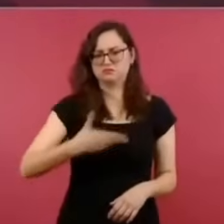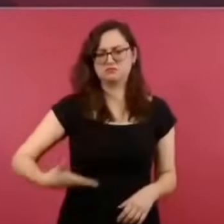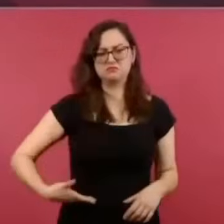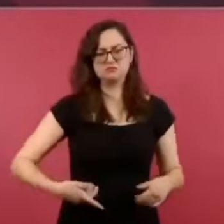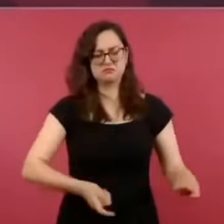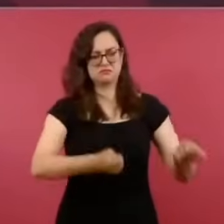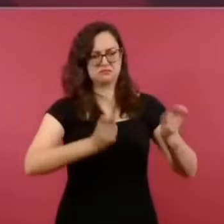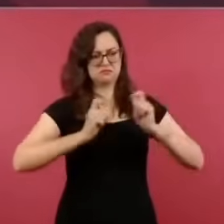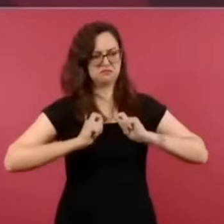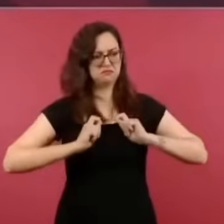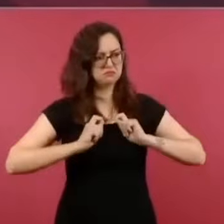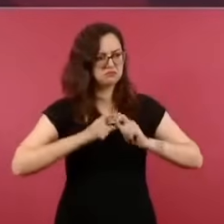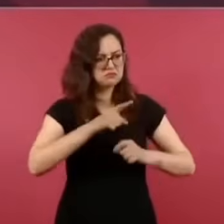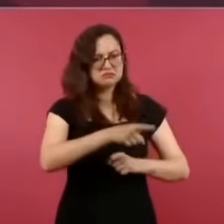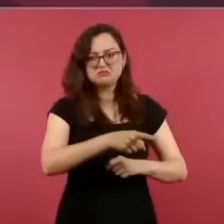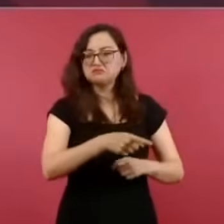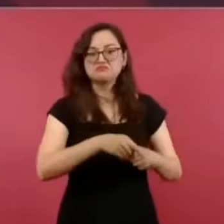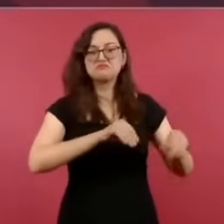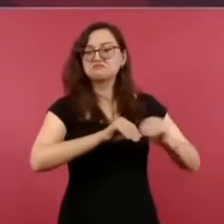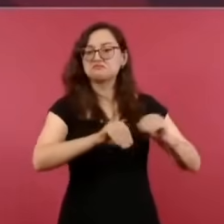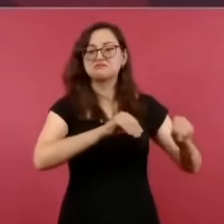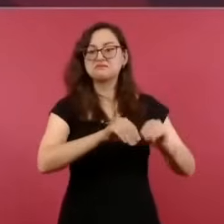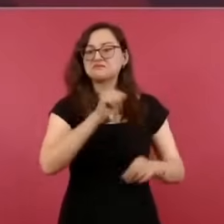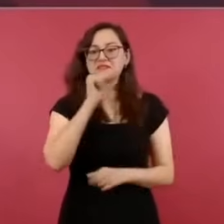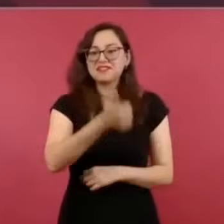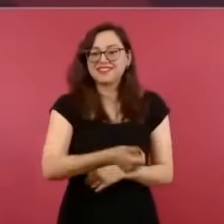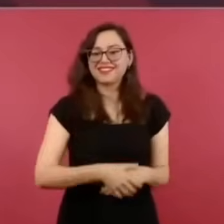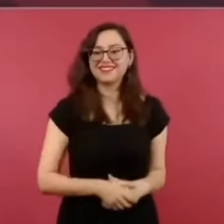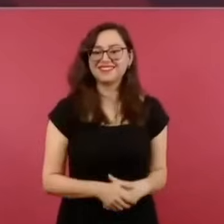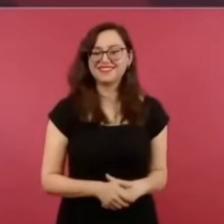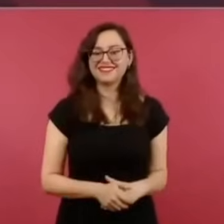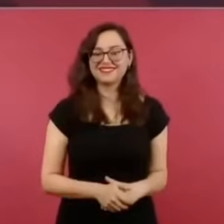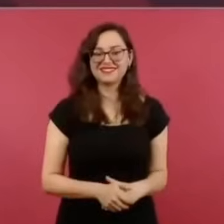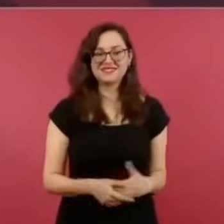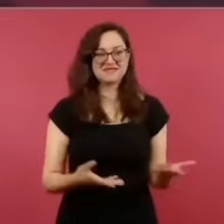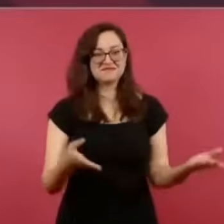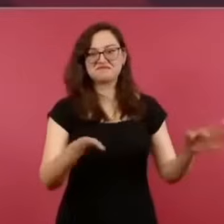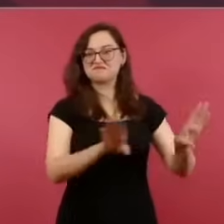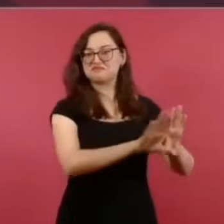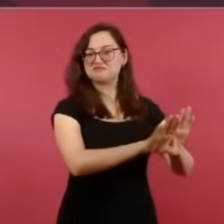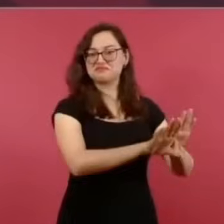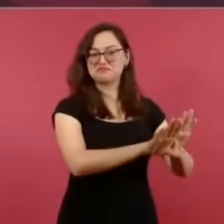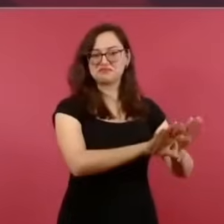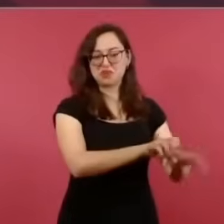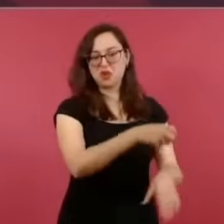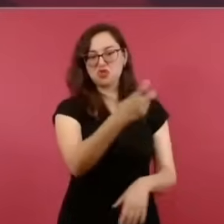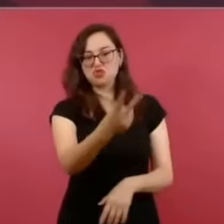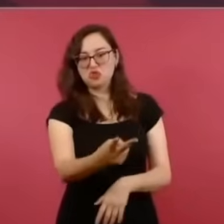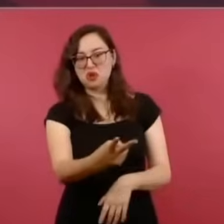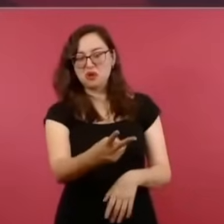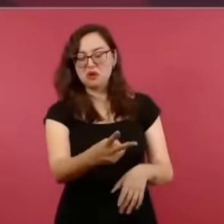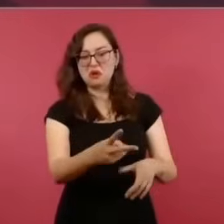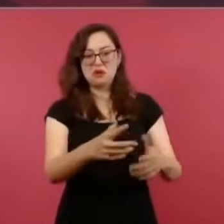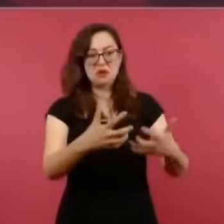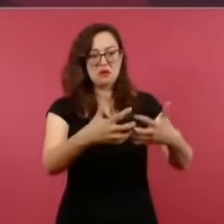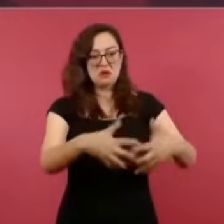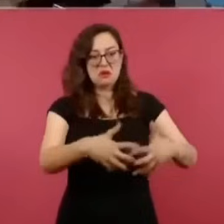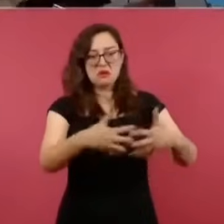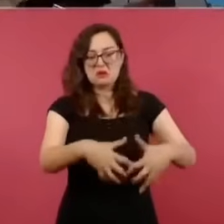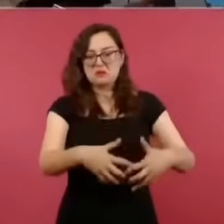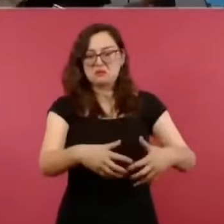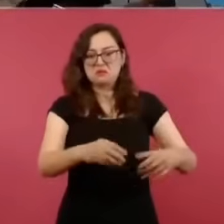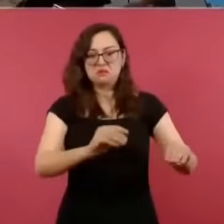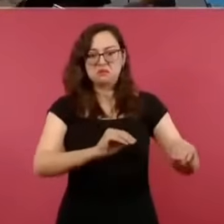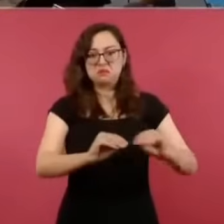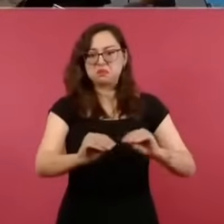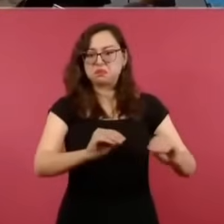esa refinería estaba parada y las otras dos estaban produciendo menos. Casi todo el